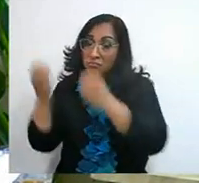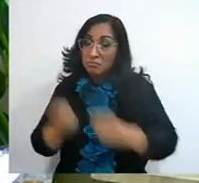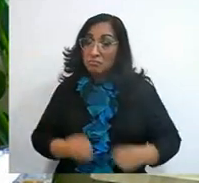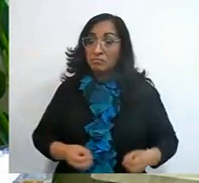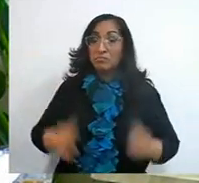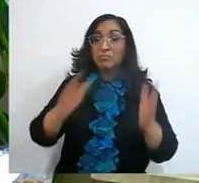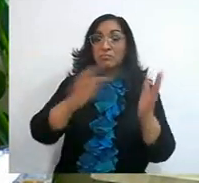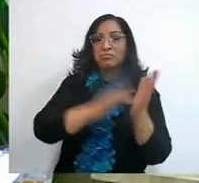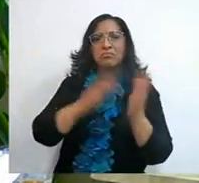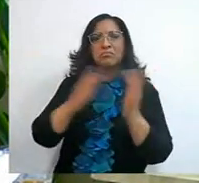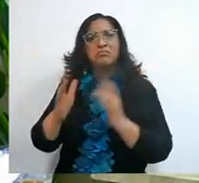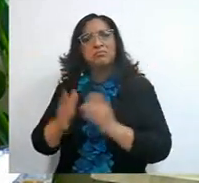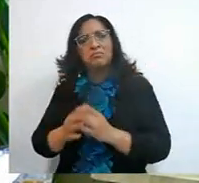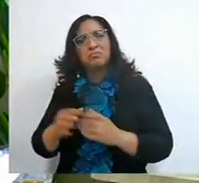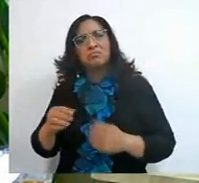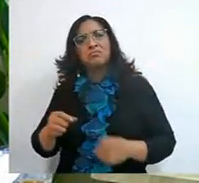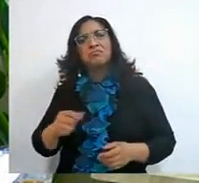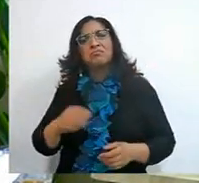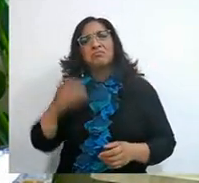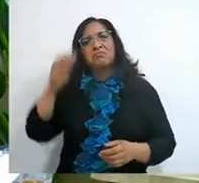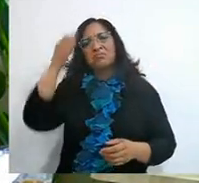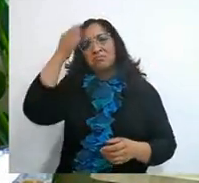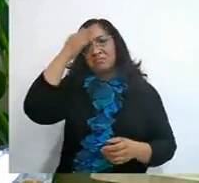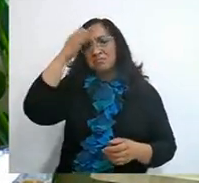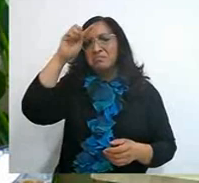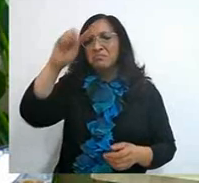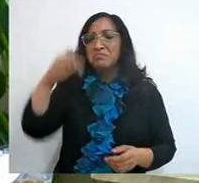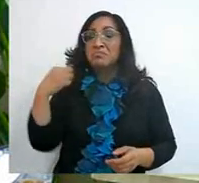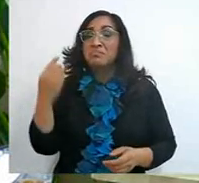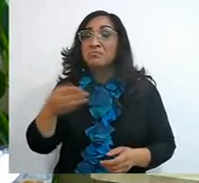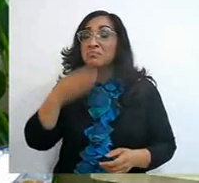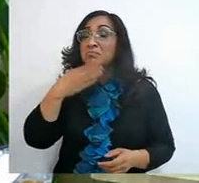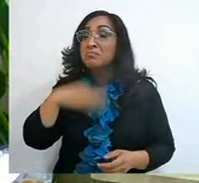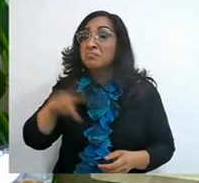fue a judaizar, usted no tiene ni poder ni autoridad.